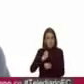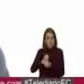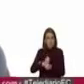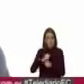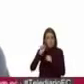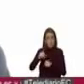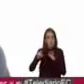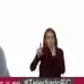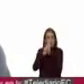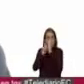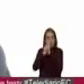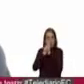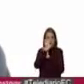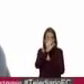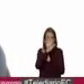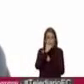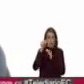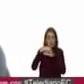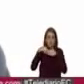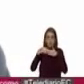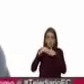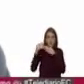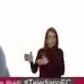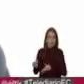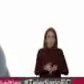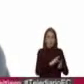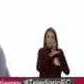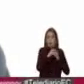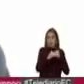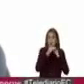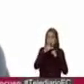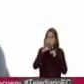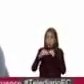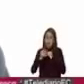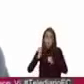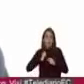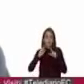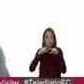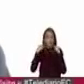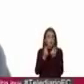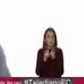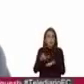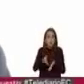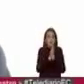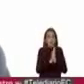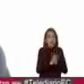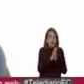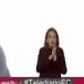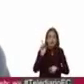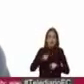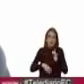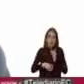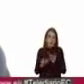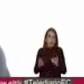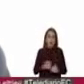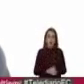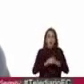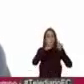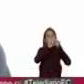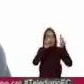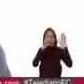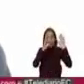ganan 500 dólares o más. Entonces estaba pidiendo una contribución a un grupo minoritario de la población. En el caso de las empresas, obviamente era